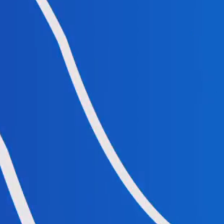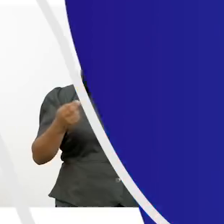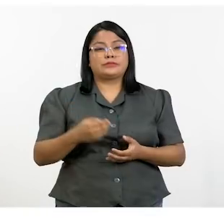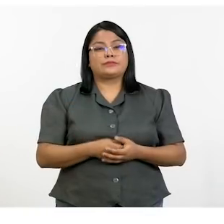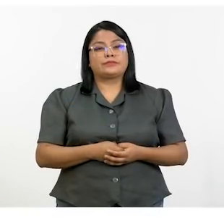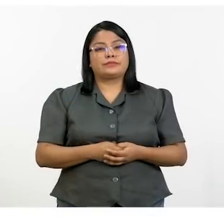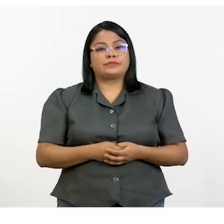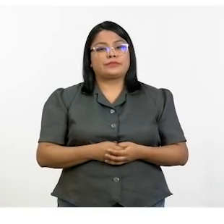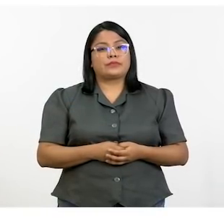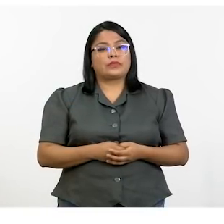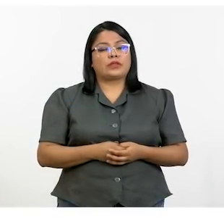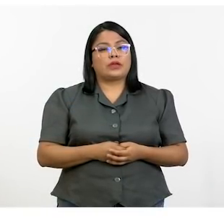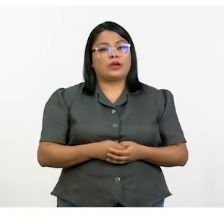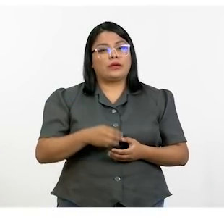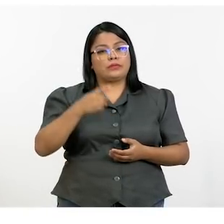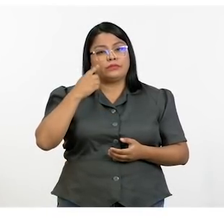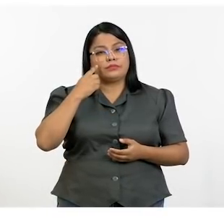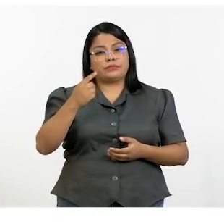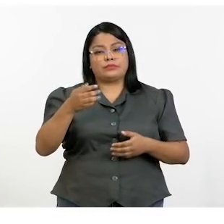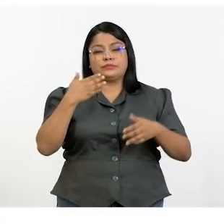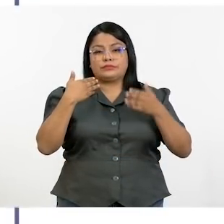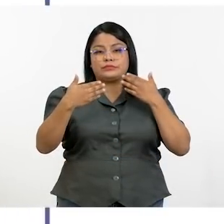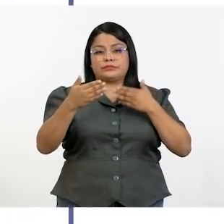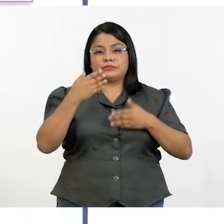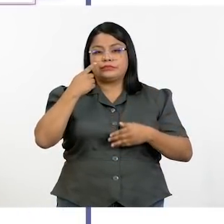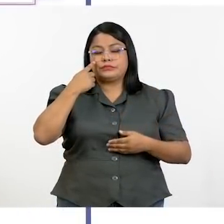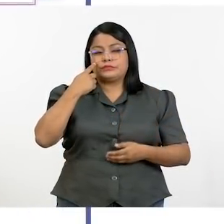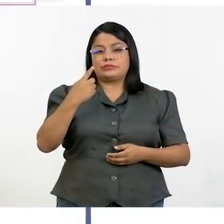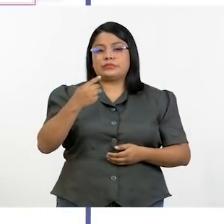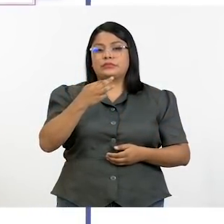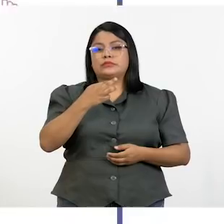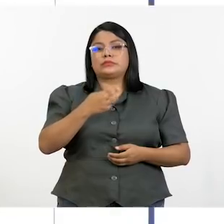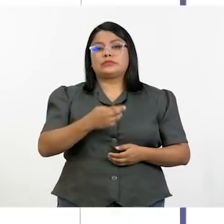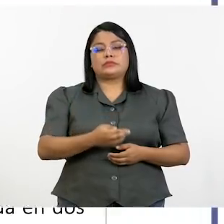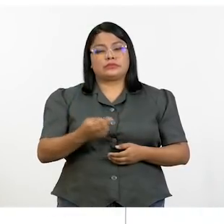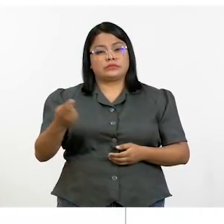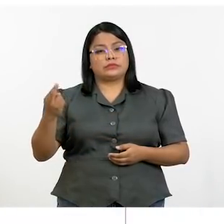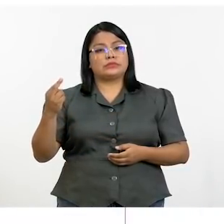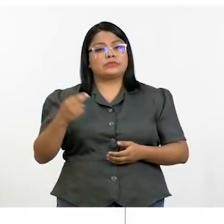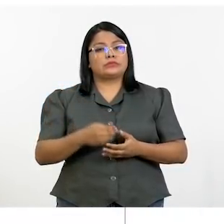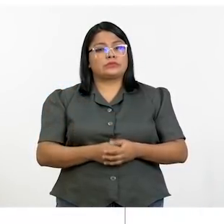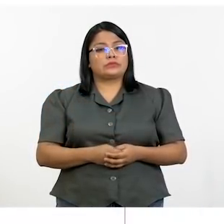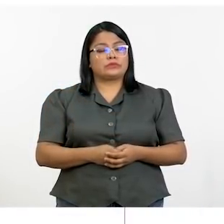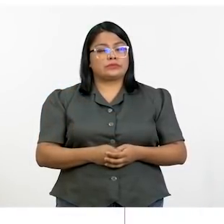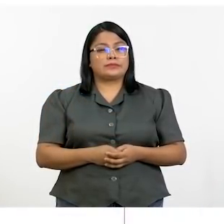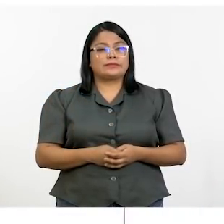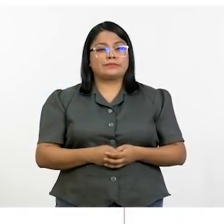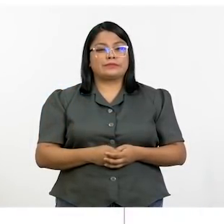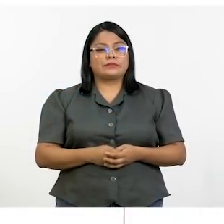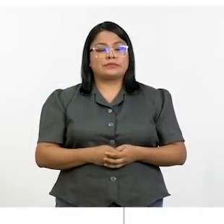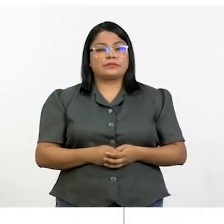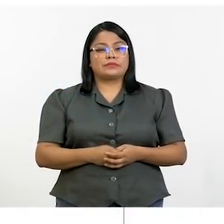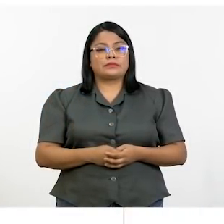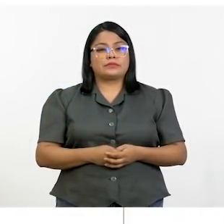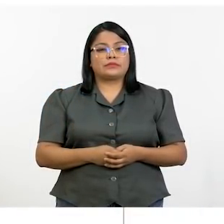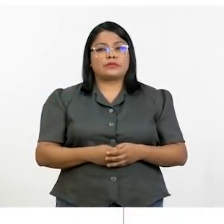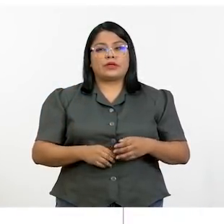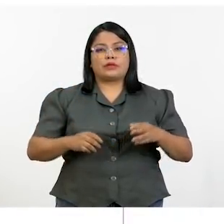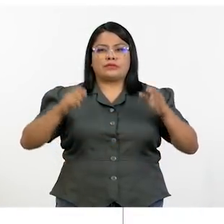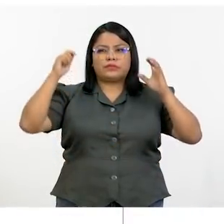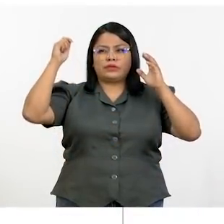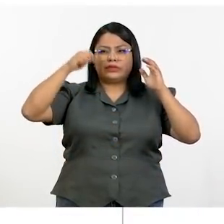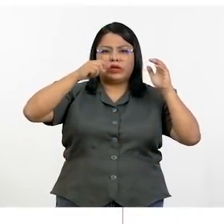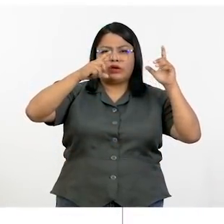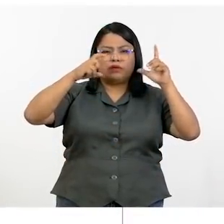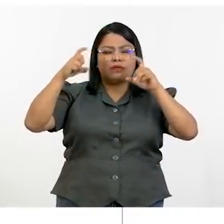recursos. Además de las orientaciones, encontrarán recuadros donde se sugieren recursos,